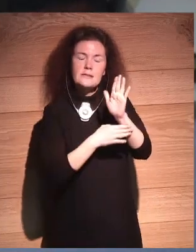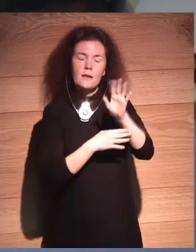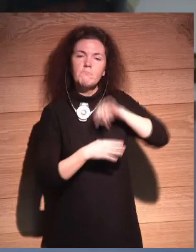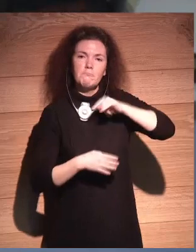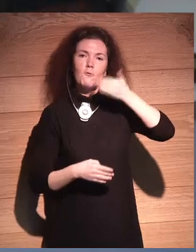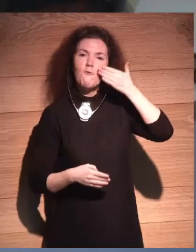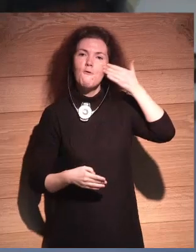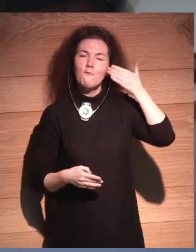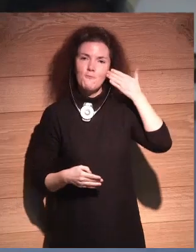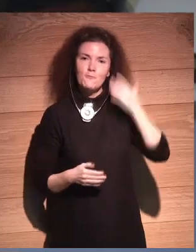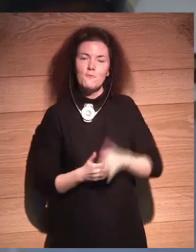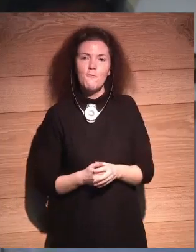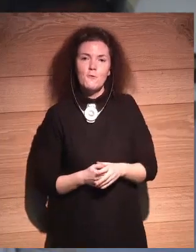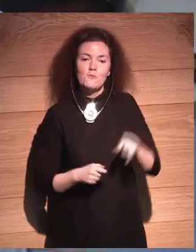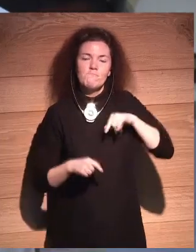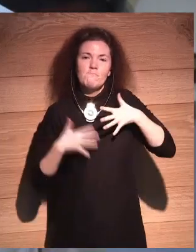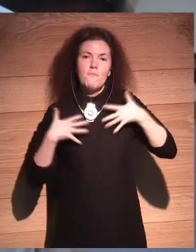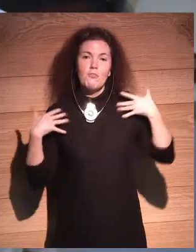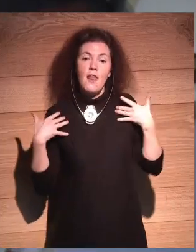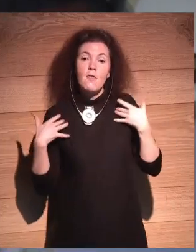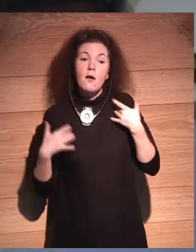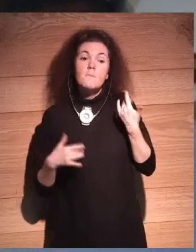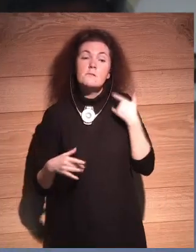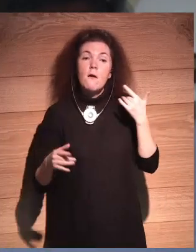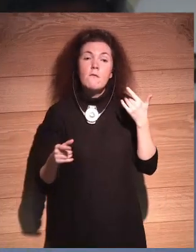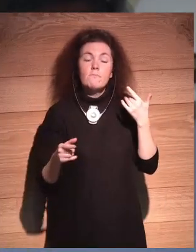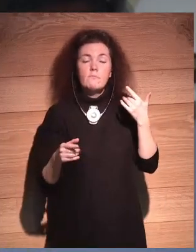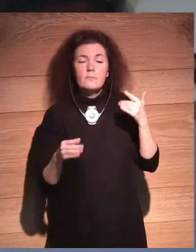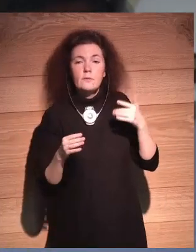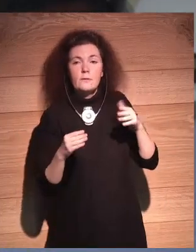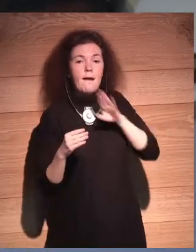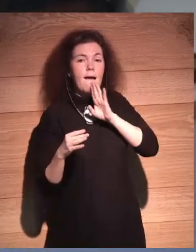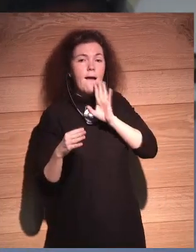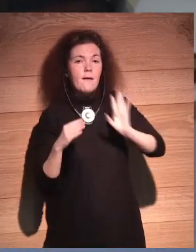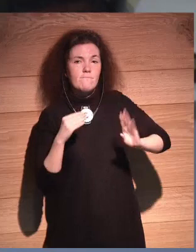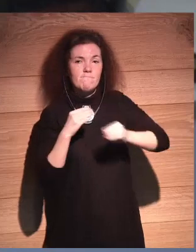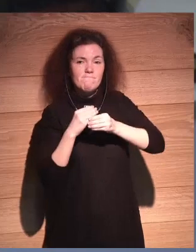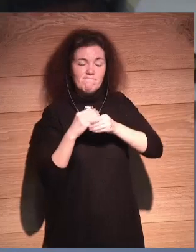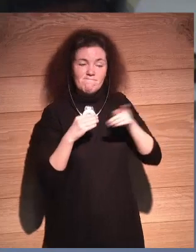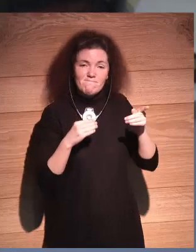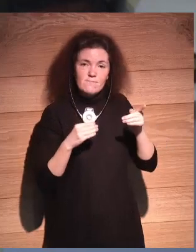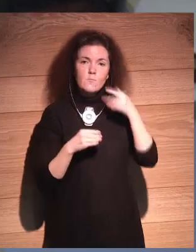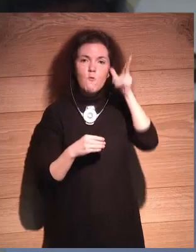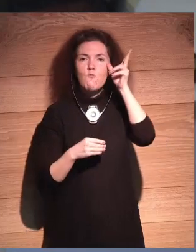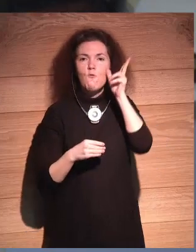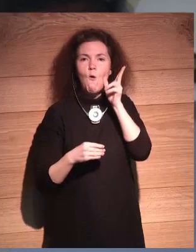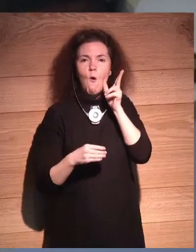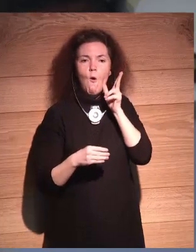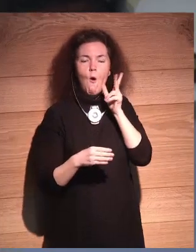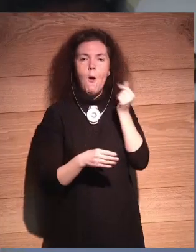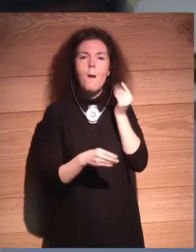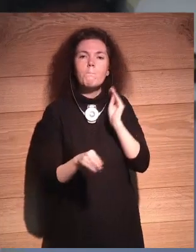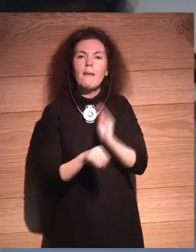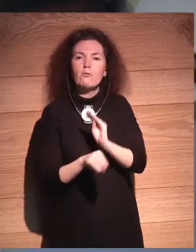orgullo. Siguiendo con las palabras de Andrés, la verdad es que es un lujo contar con